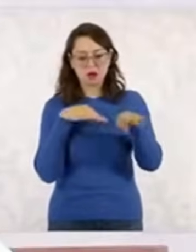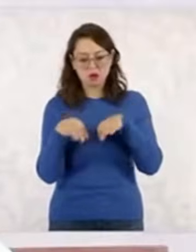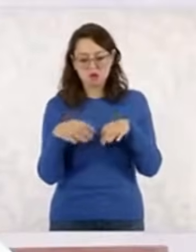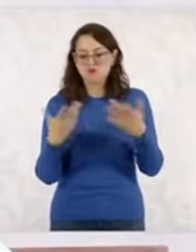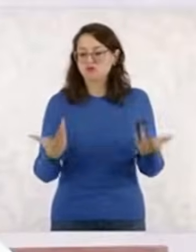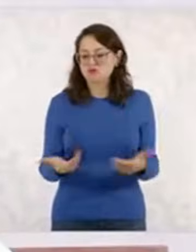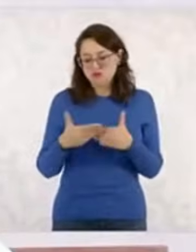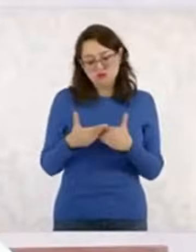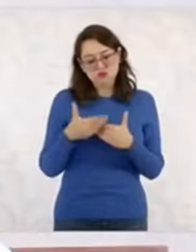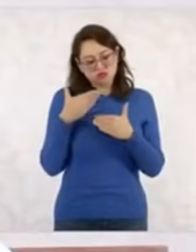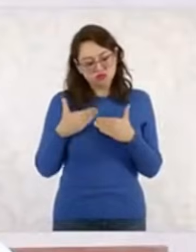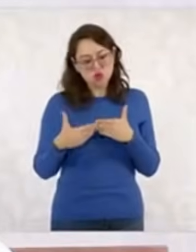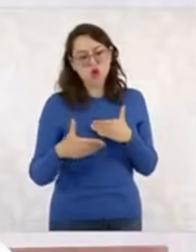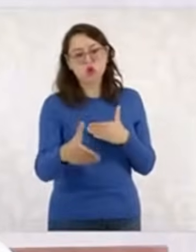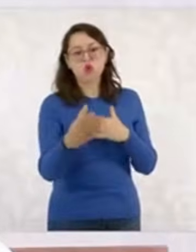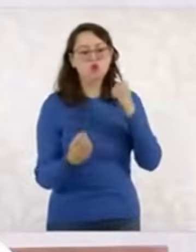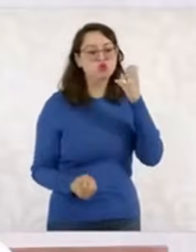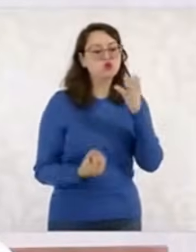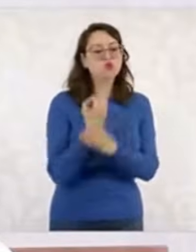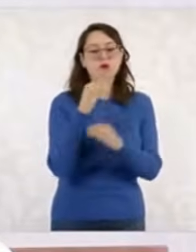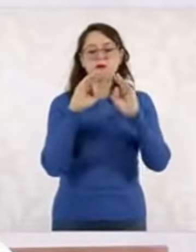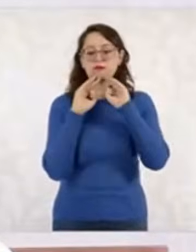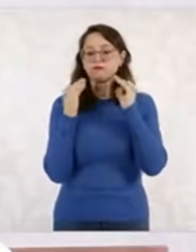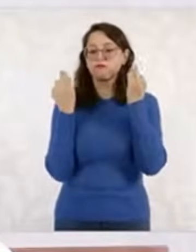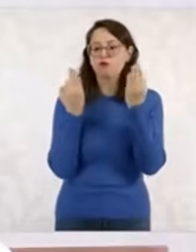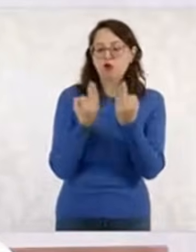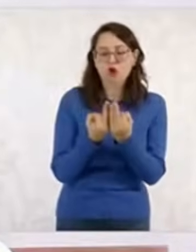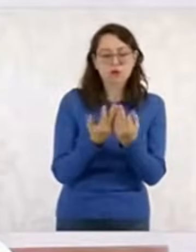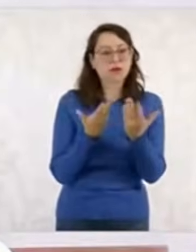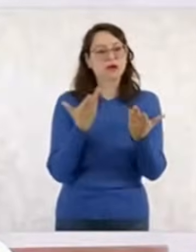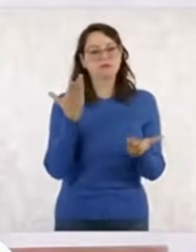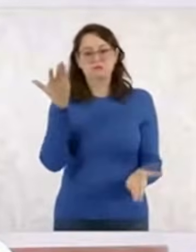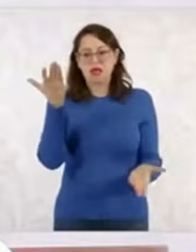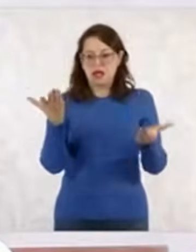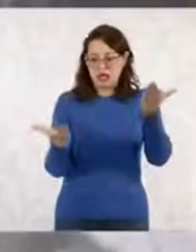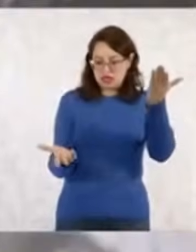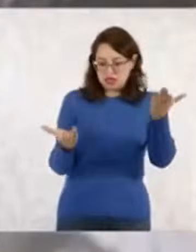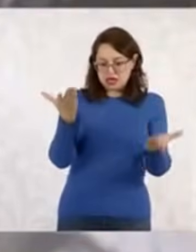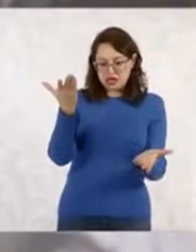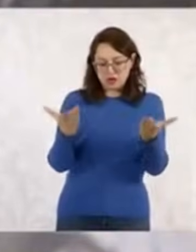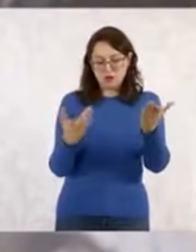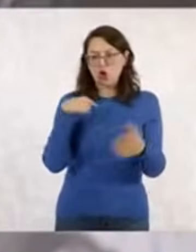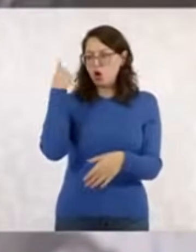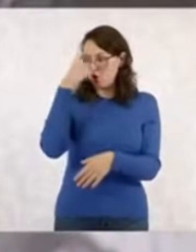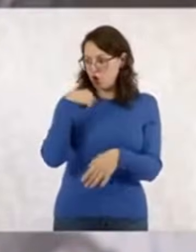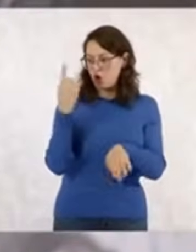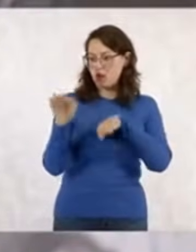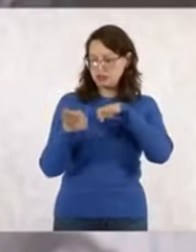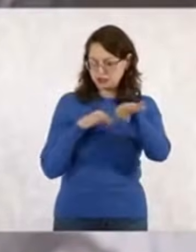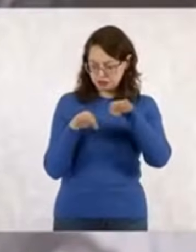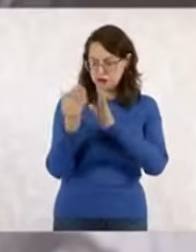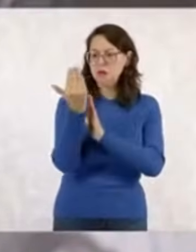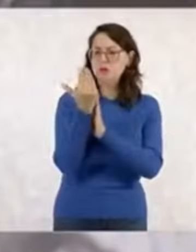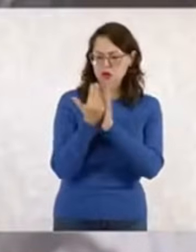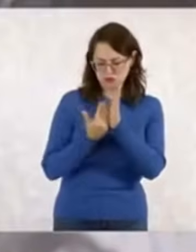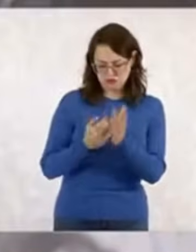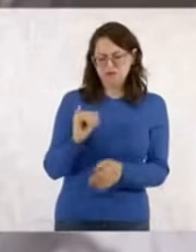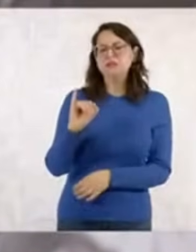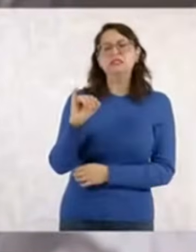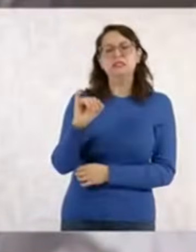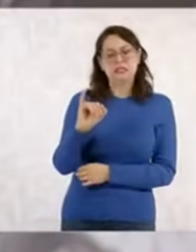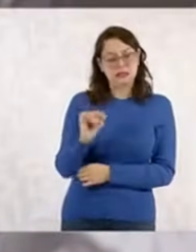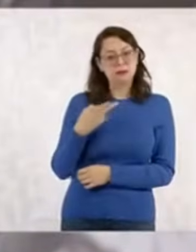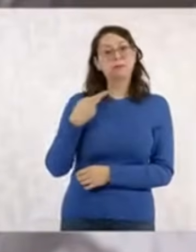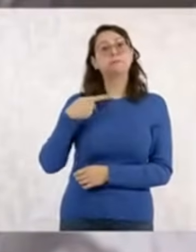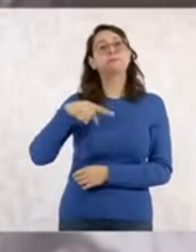fórmulas adecuadas que permitan encontrar respuestas equilibradas a efecto de reducir gradualmente la jornada laboral